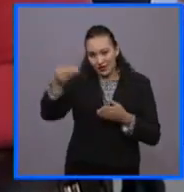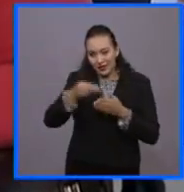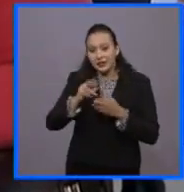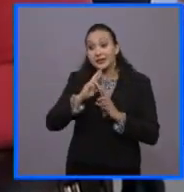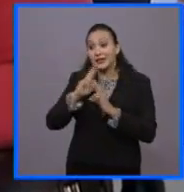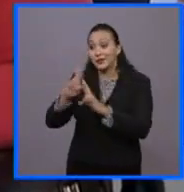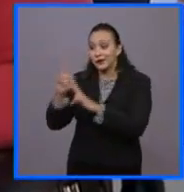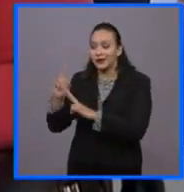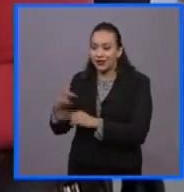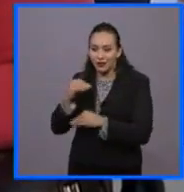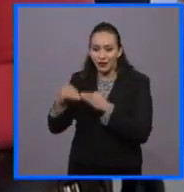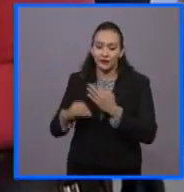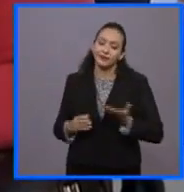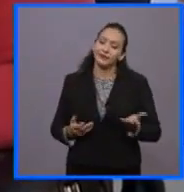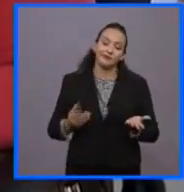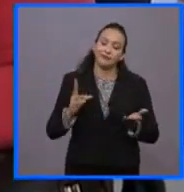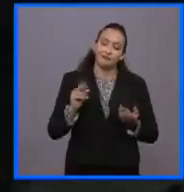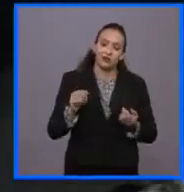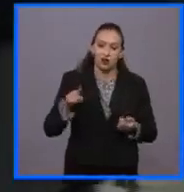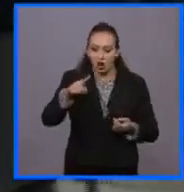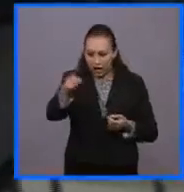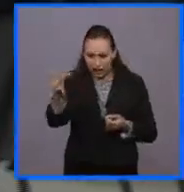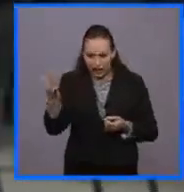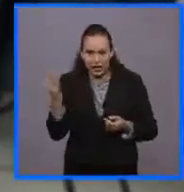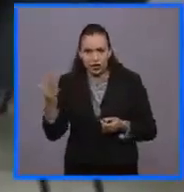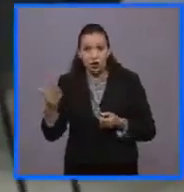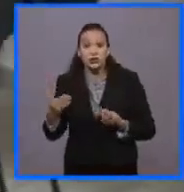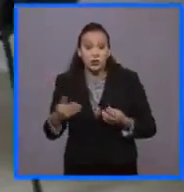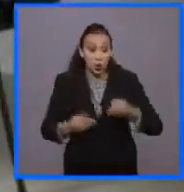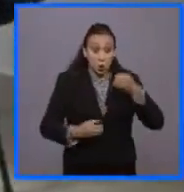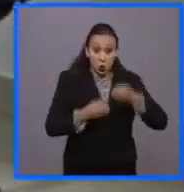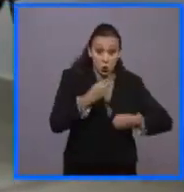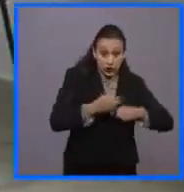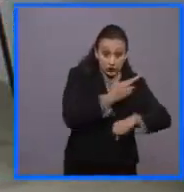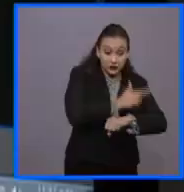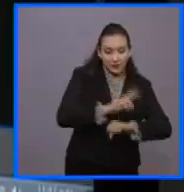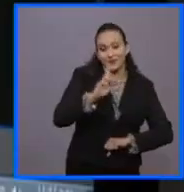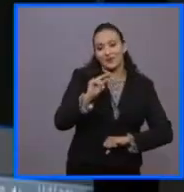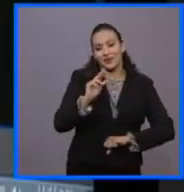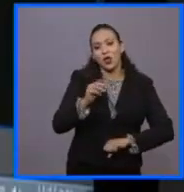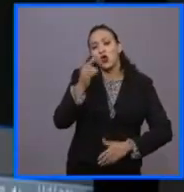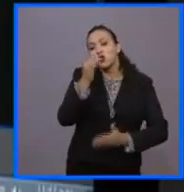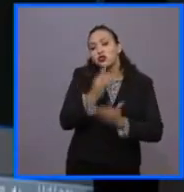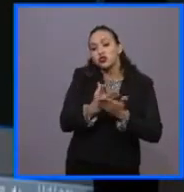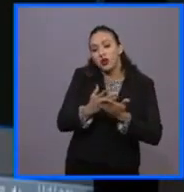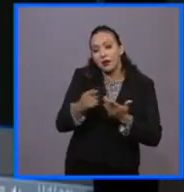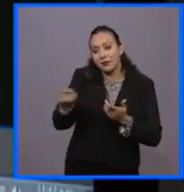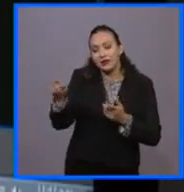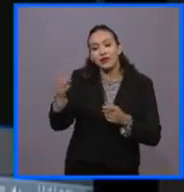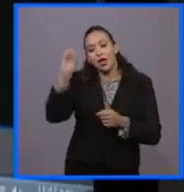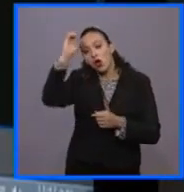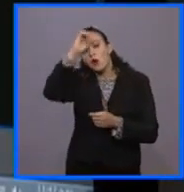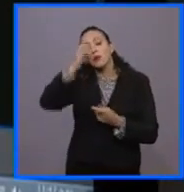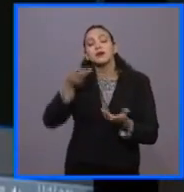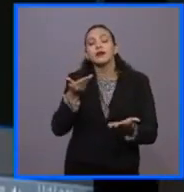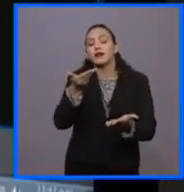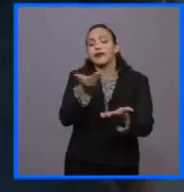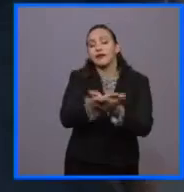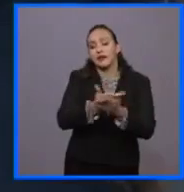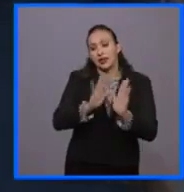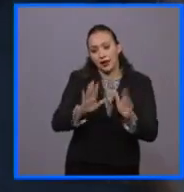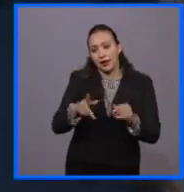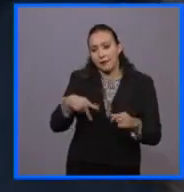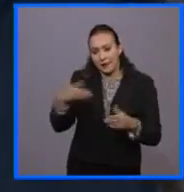pues quienes los presentan no son parte en el juicio, sino que, como su propia naturaleza lo prevé, deben ser ajenos a